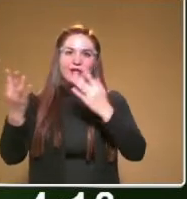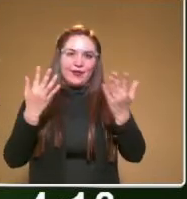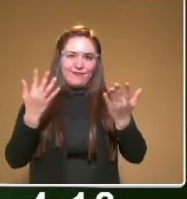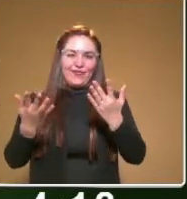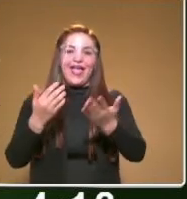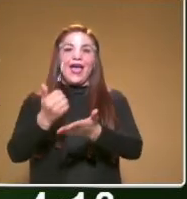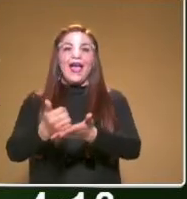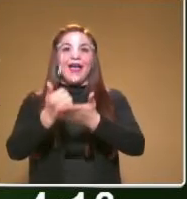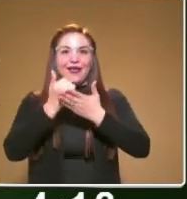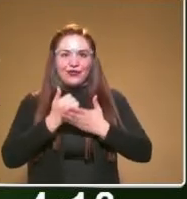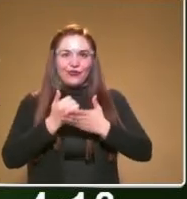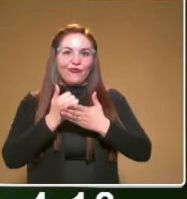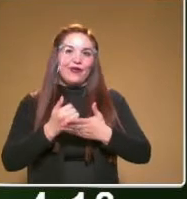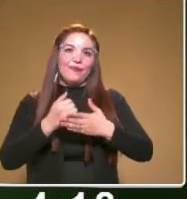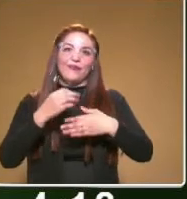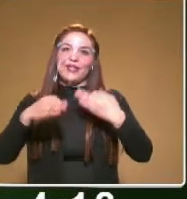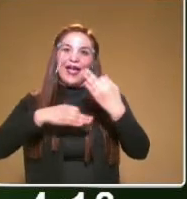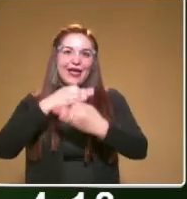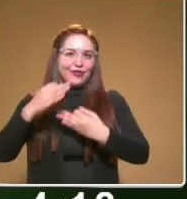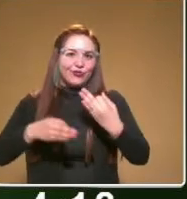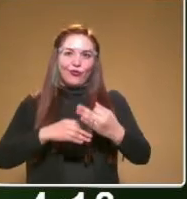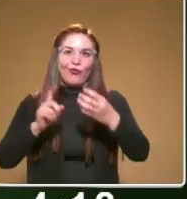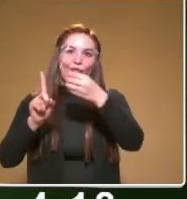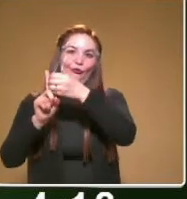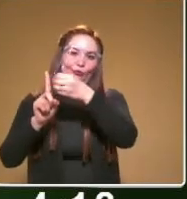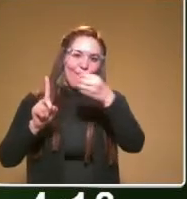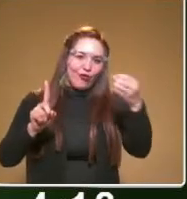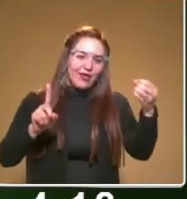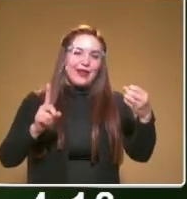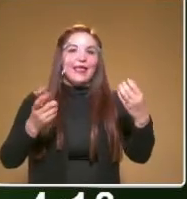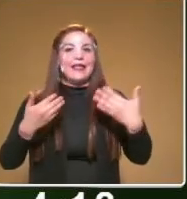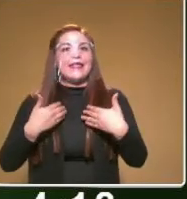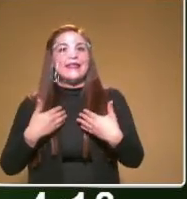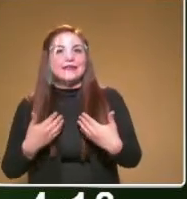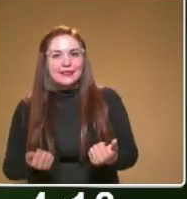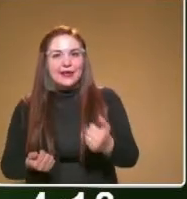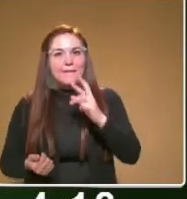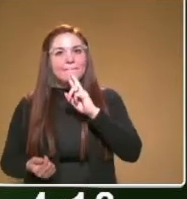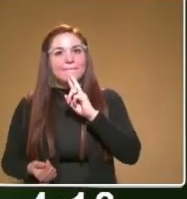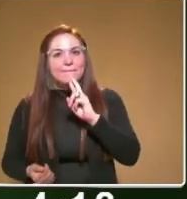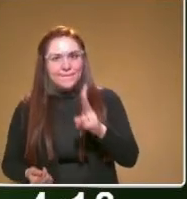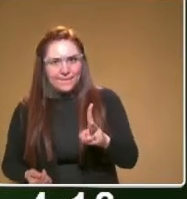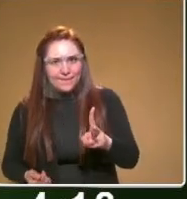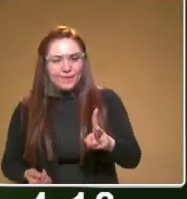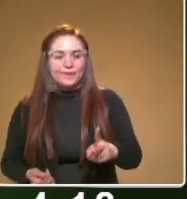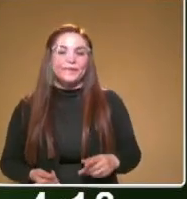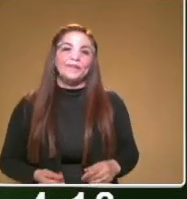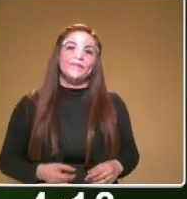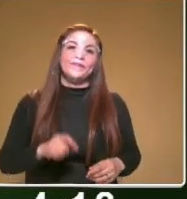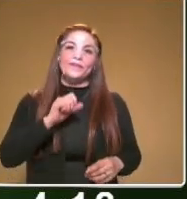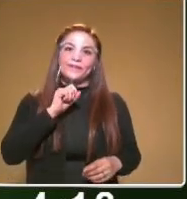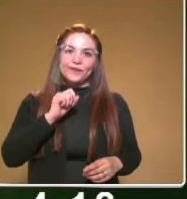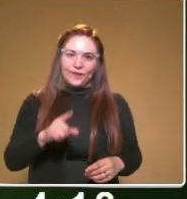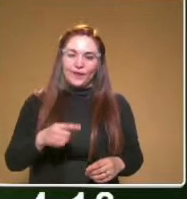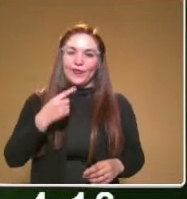los datos importantes y eso te ayuda a comprenderlo mejor. Y también es algo, pues vamos a decirlo, maestra, como que un poquito divertido o